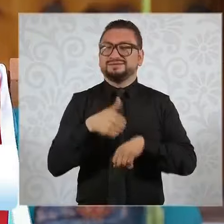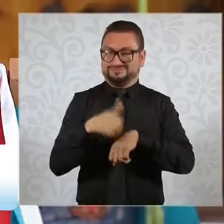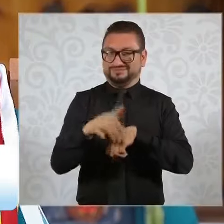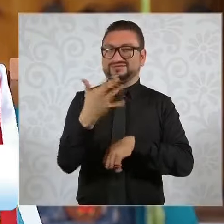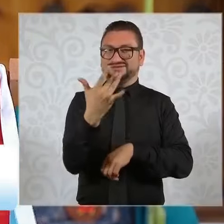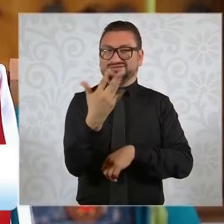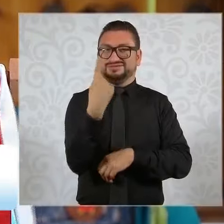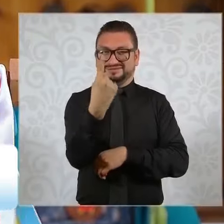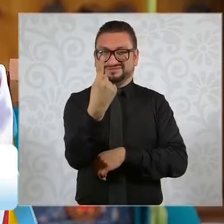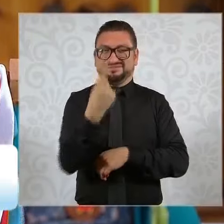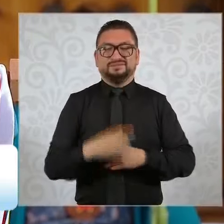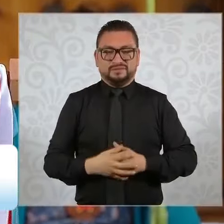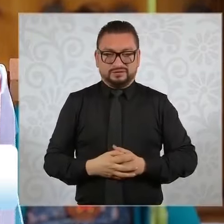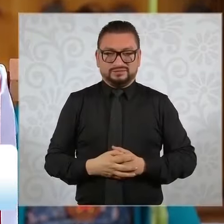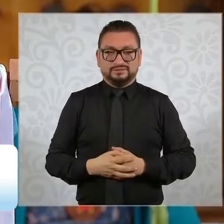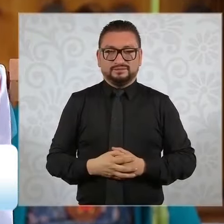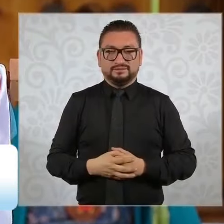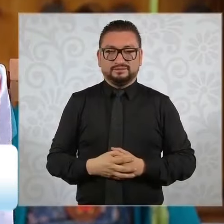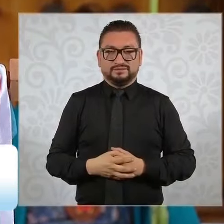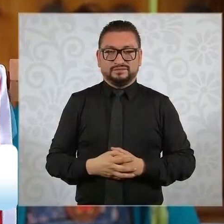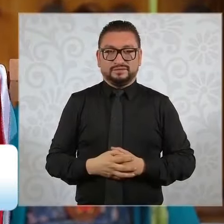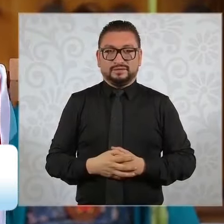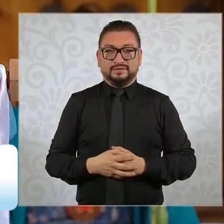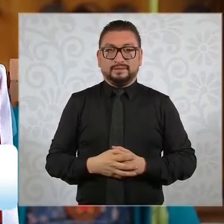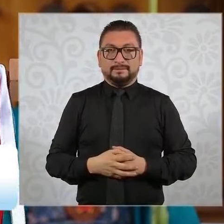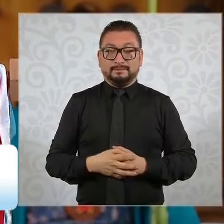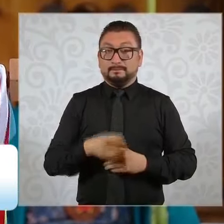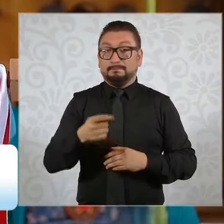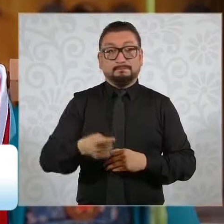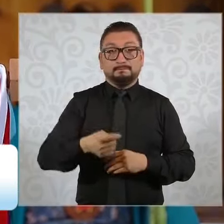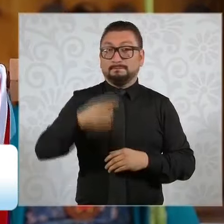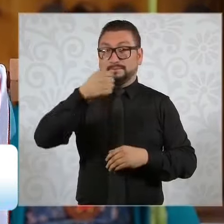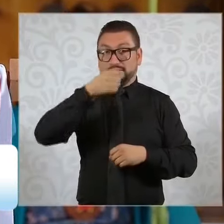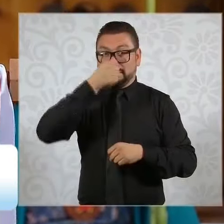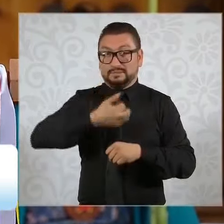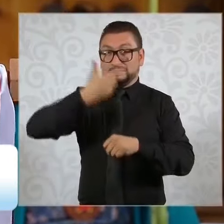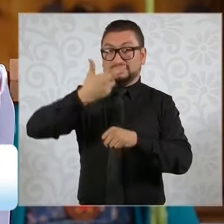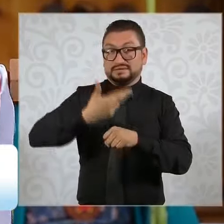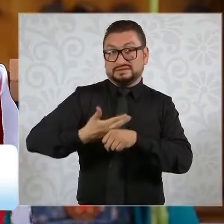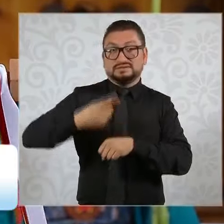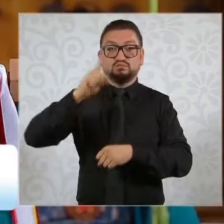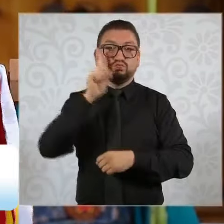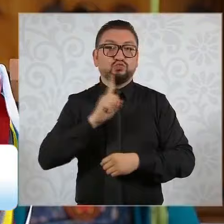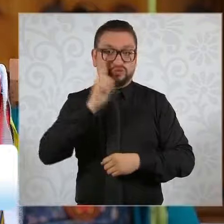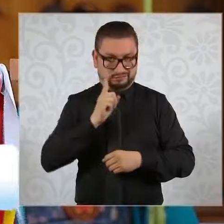51. Haremos la primera Secretaría de las Mujeres.